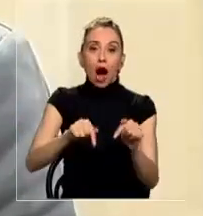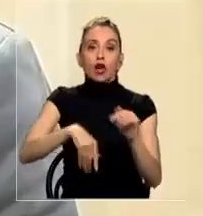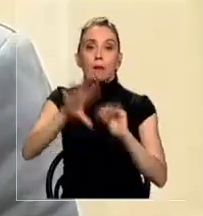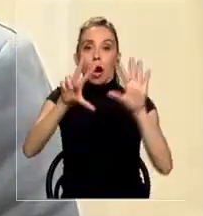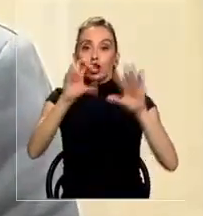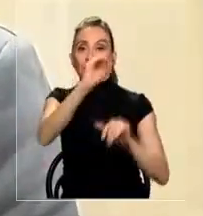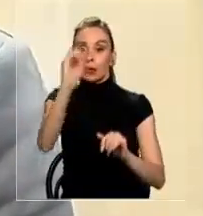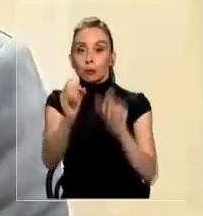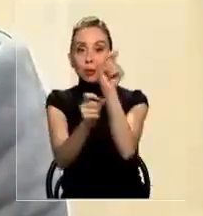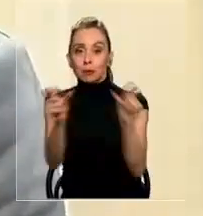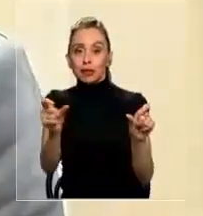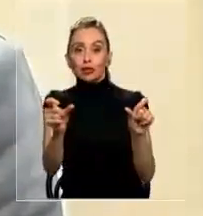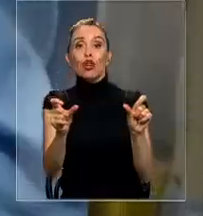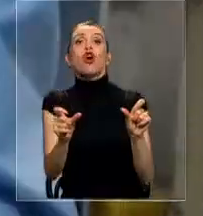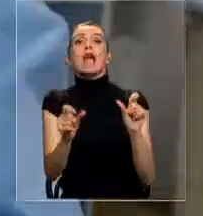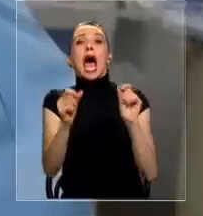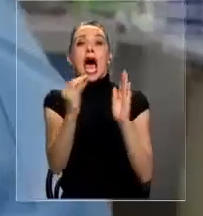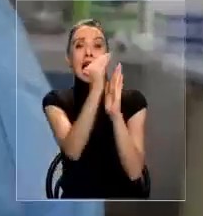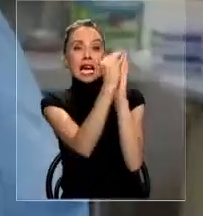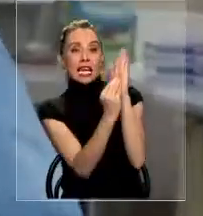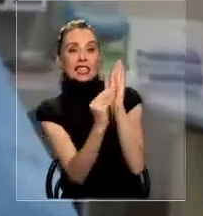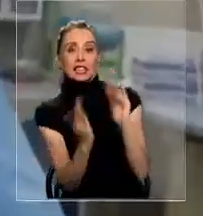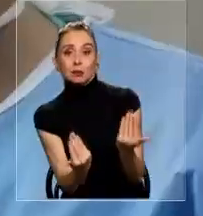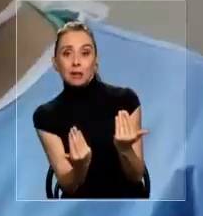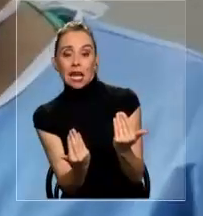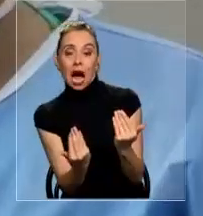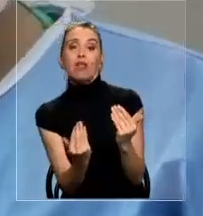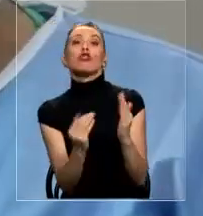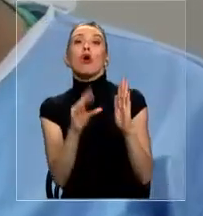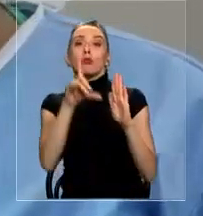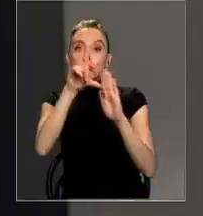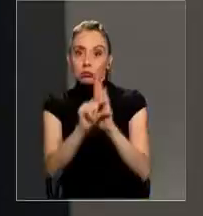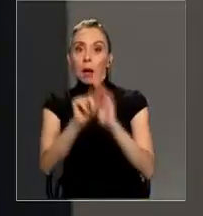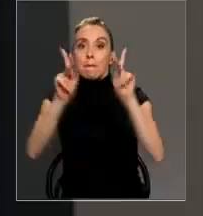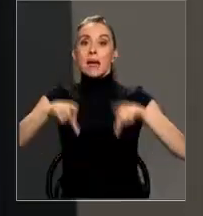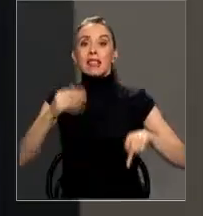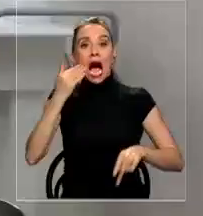del 80% ya de la meta cumplida. Un esfuerzo que busca terminar